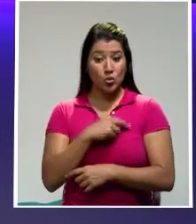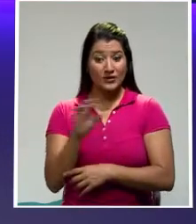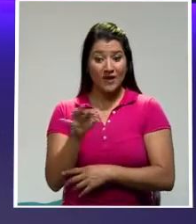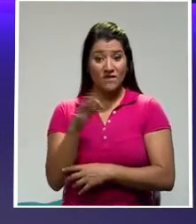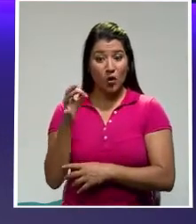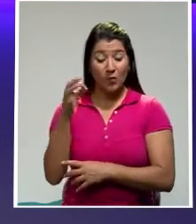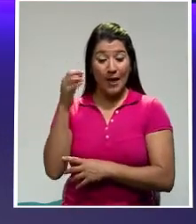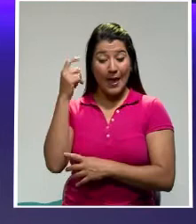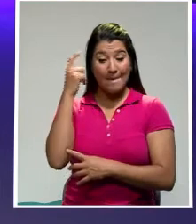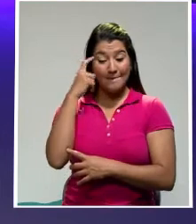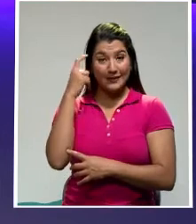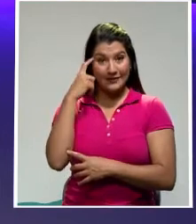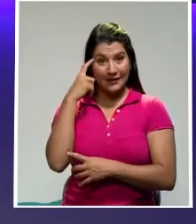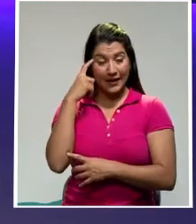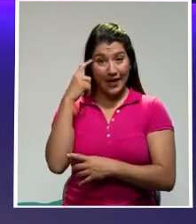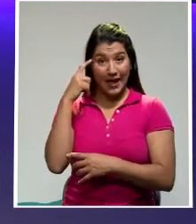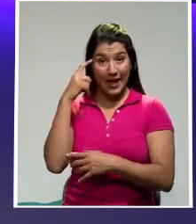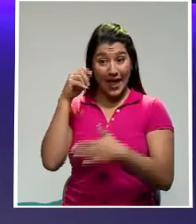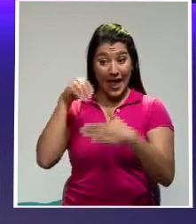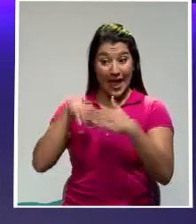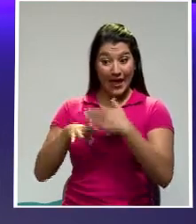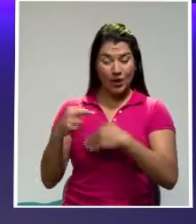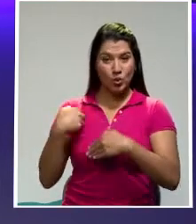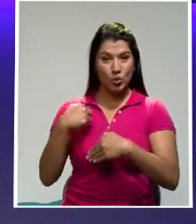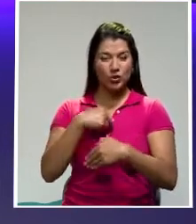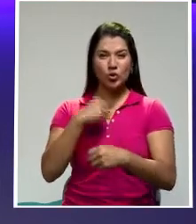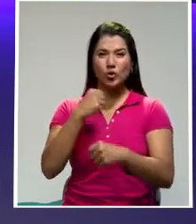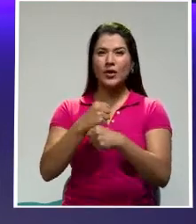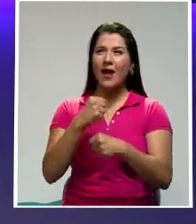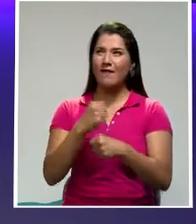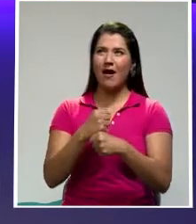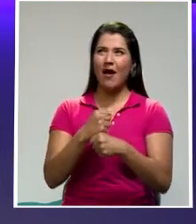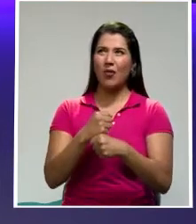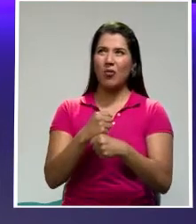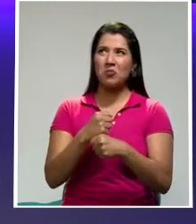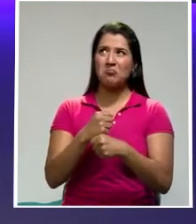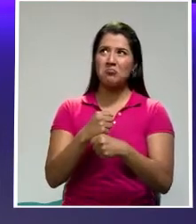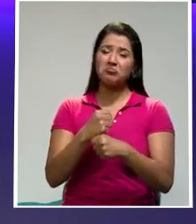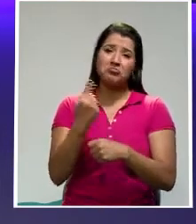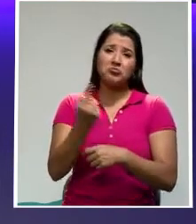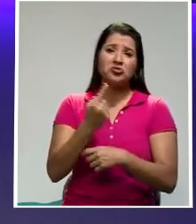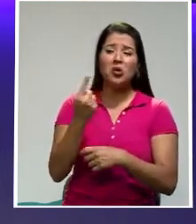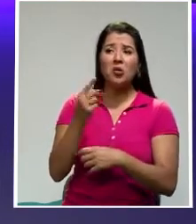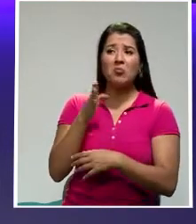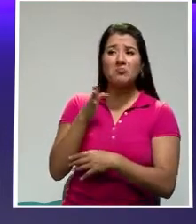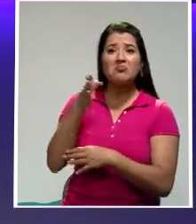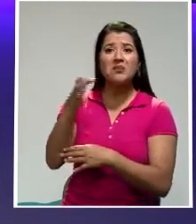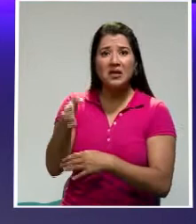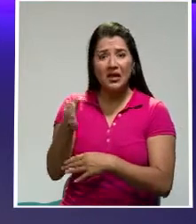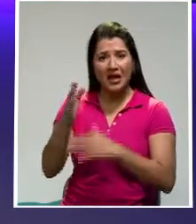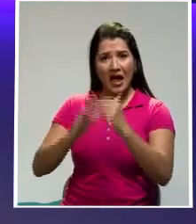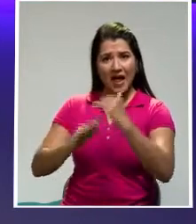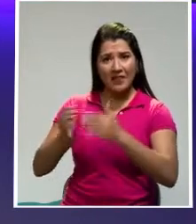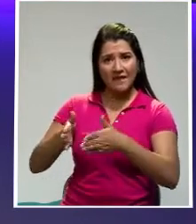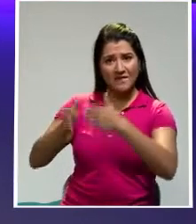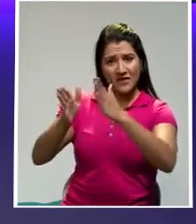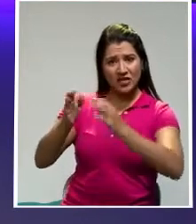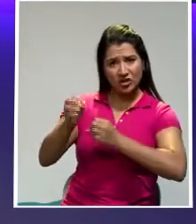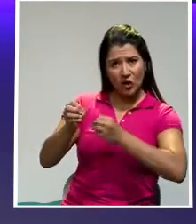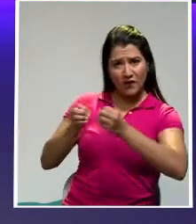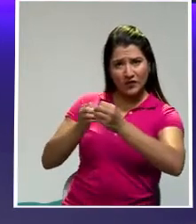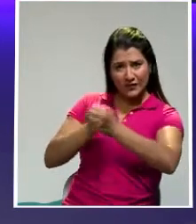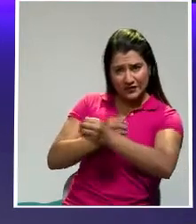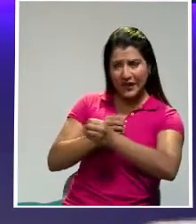pensábamos el trabajo no se nos ocurría de otra manera que ir a un espacio físico, atravesar las